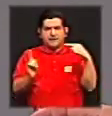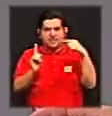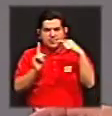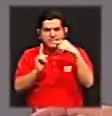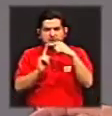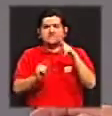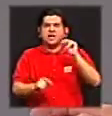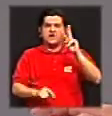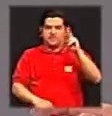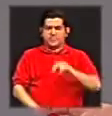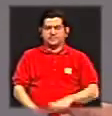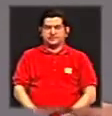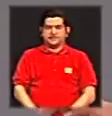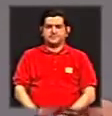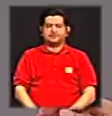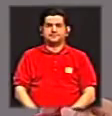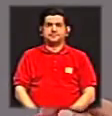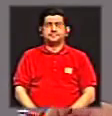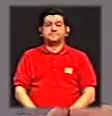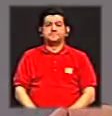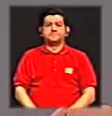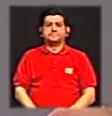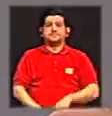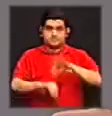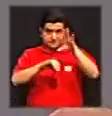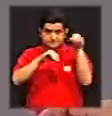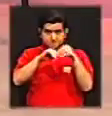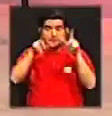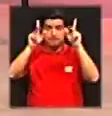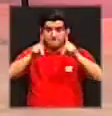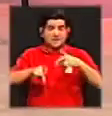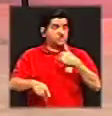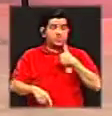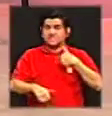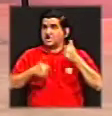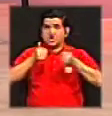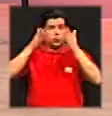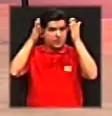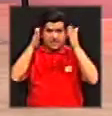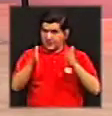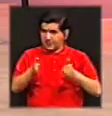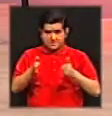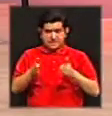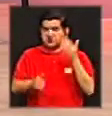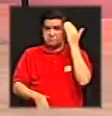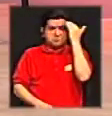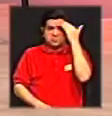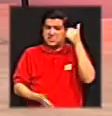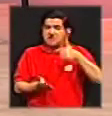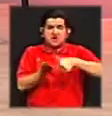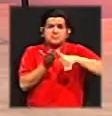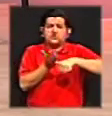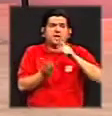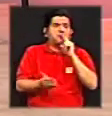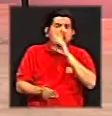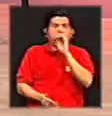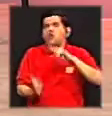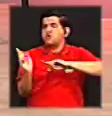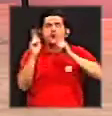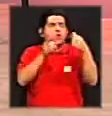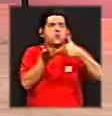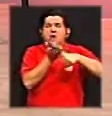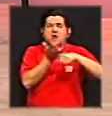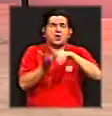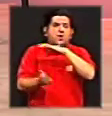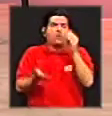y noviembre. Uh-huh. Y también las personas que no tienen candidato, es decir, que no saben por quién votar, que no votarían, que votarían